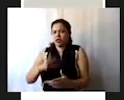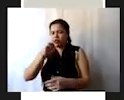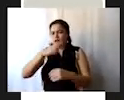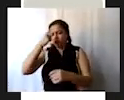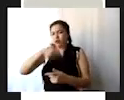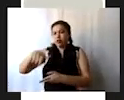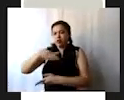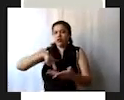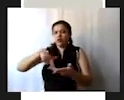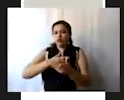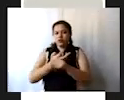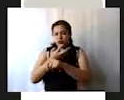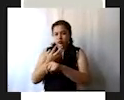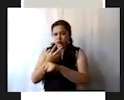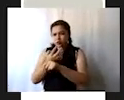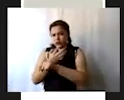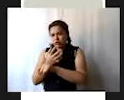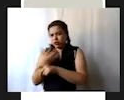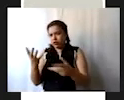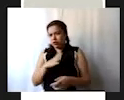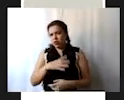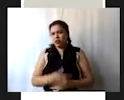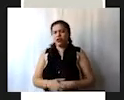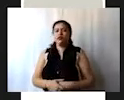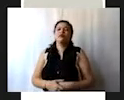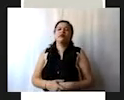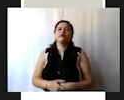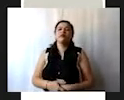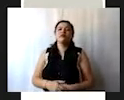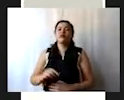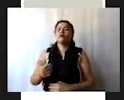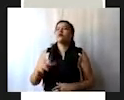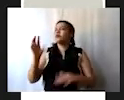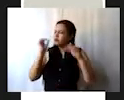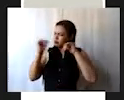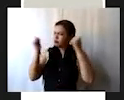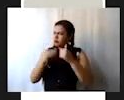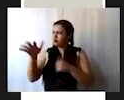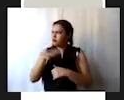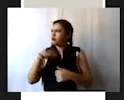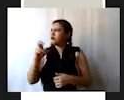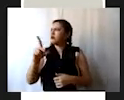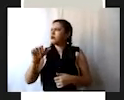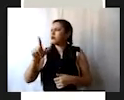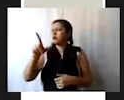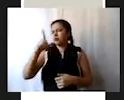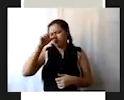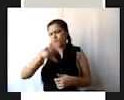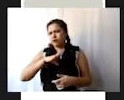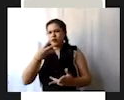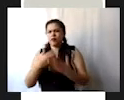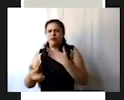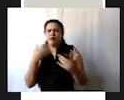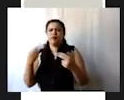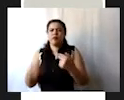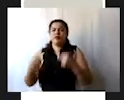local. En otras palabras, las organizaciones de la sociedad civil son actores innegociables o